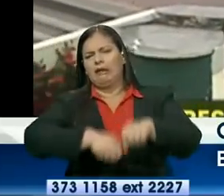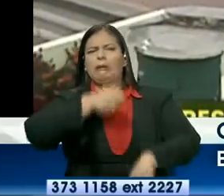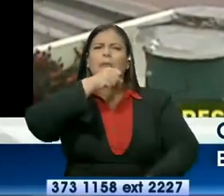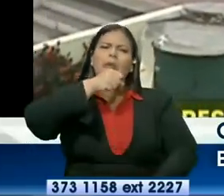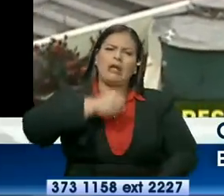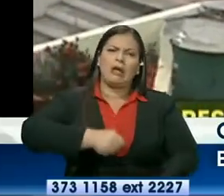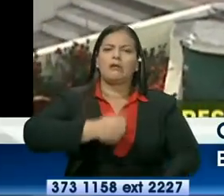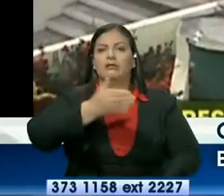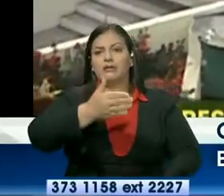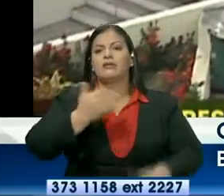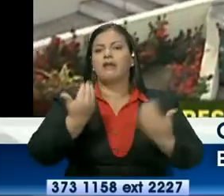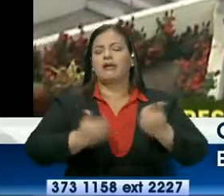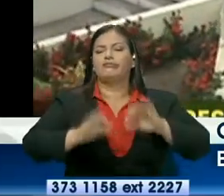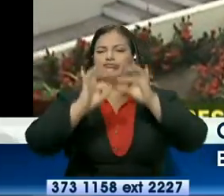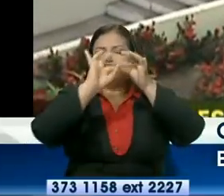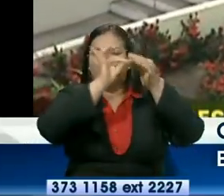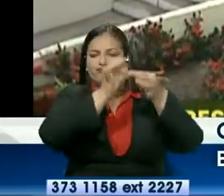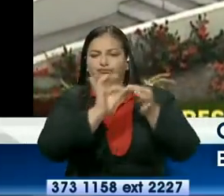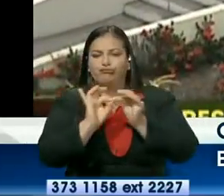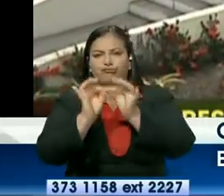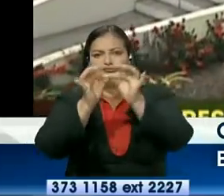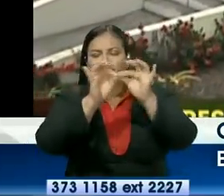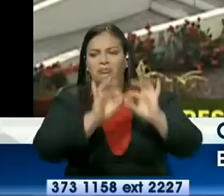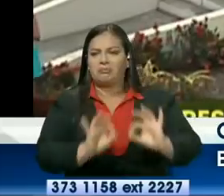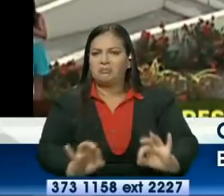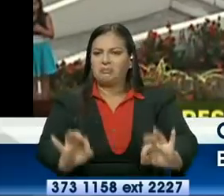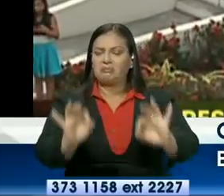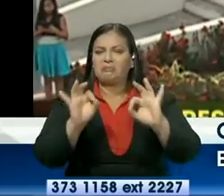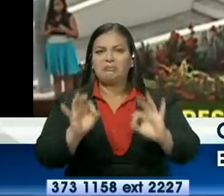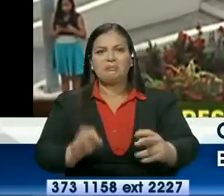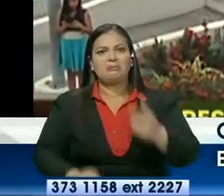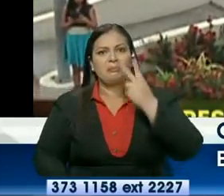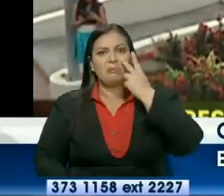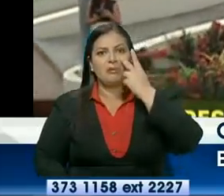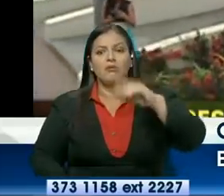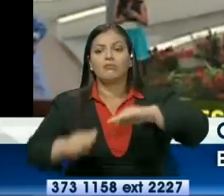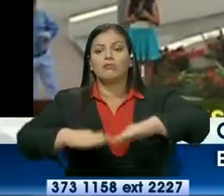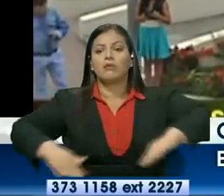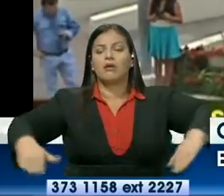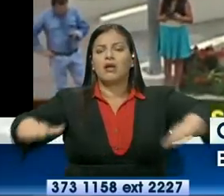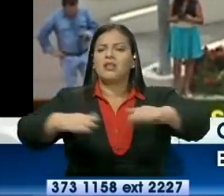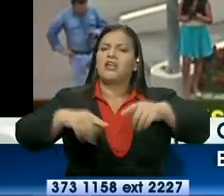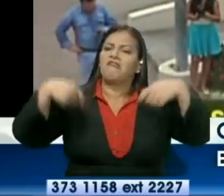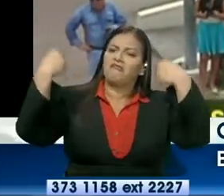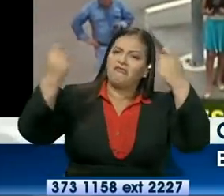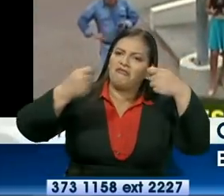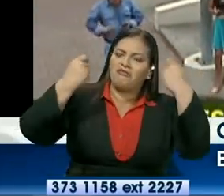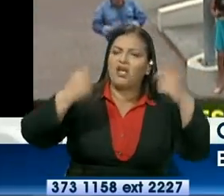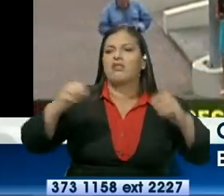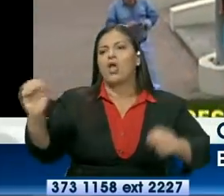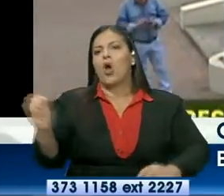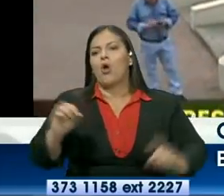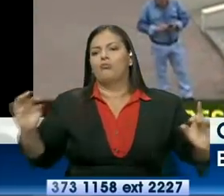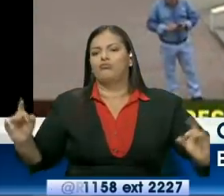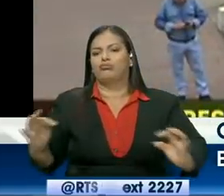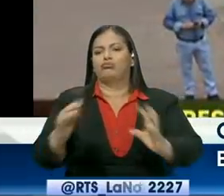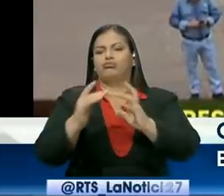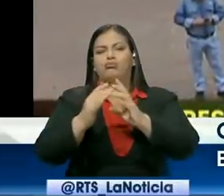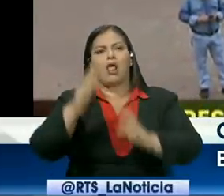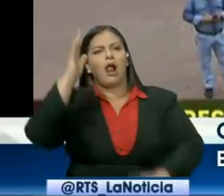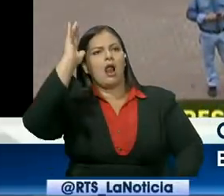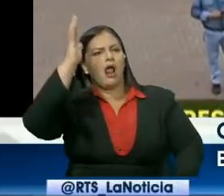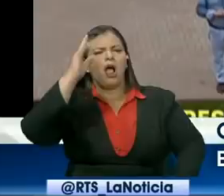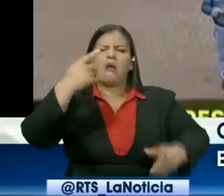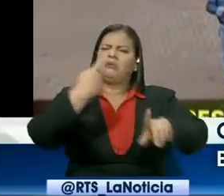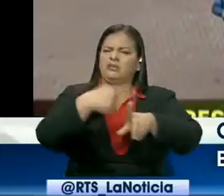una plazoleta donde se realizan todos los actos públicos, como se lo puede observar. Tiene interacción